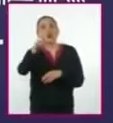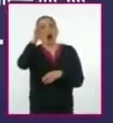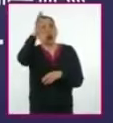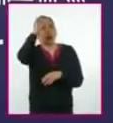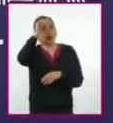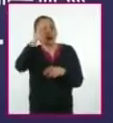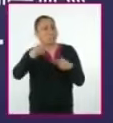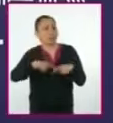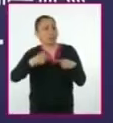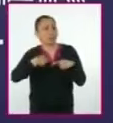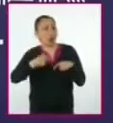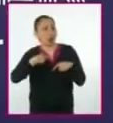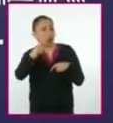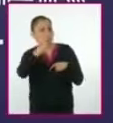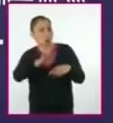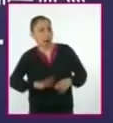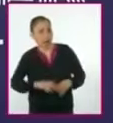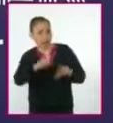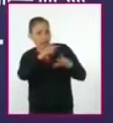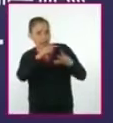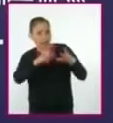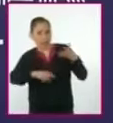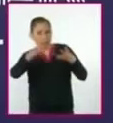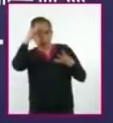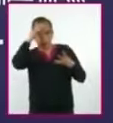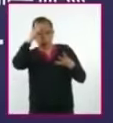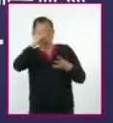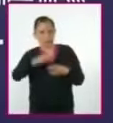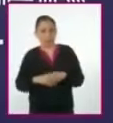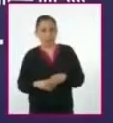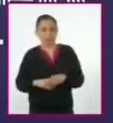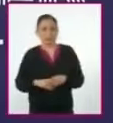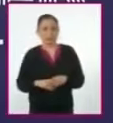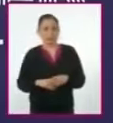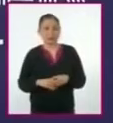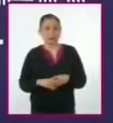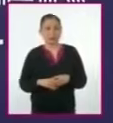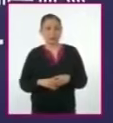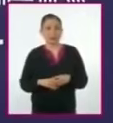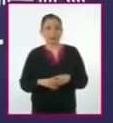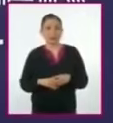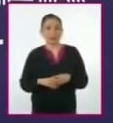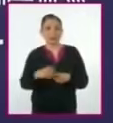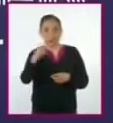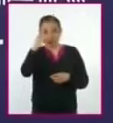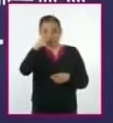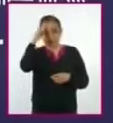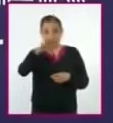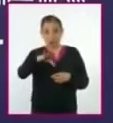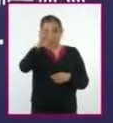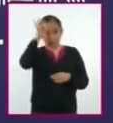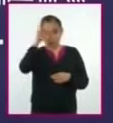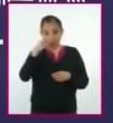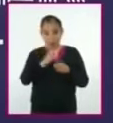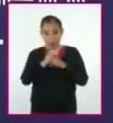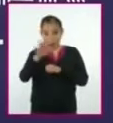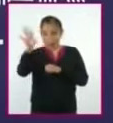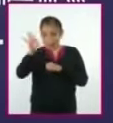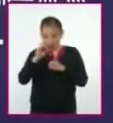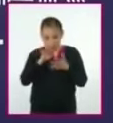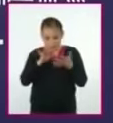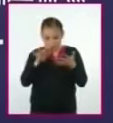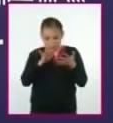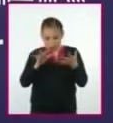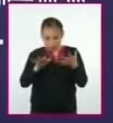los personajes y sus características psicológicas? Fue fácil encontrar estos datos dentro del